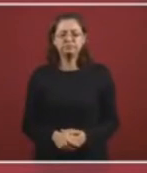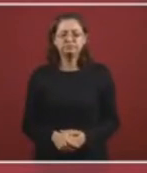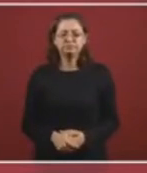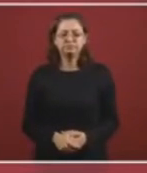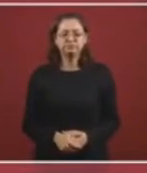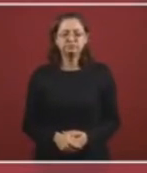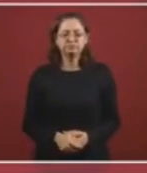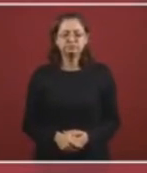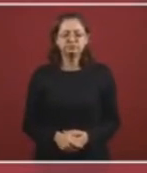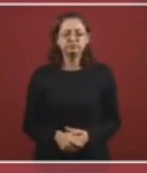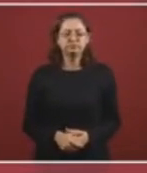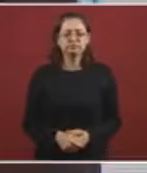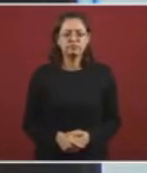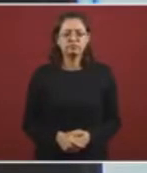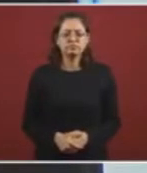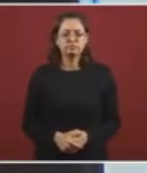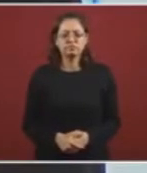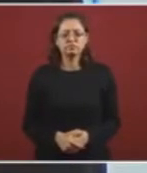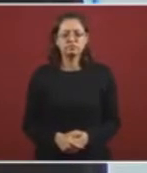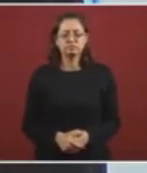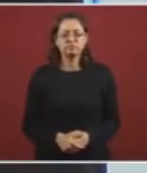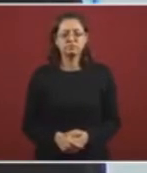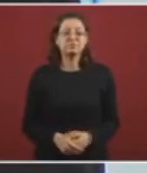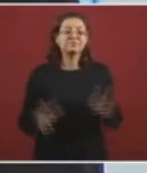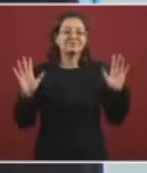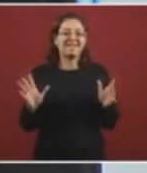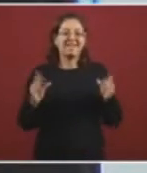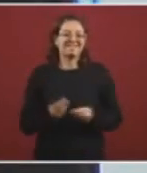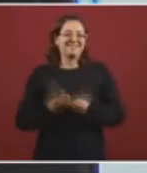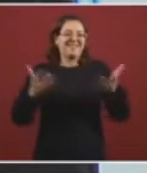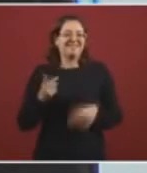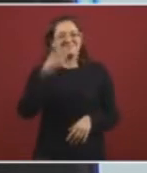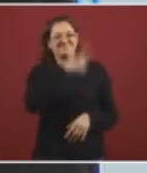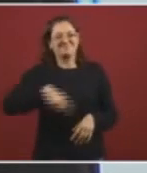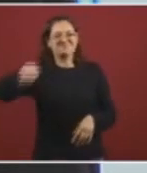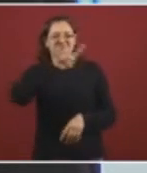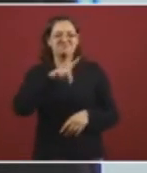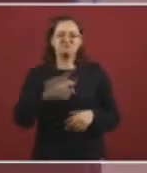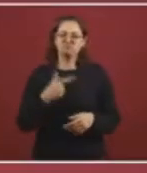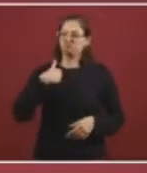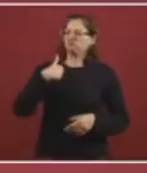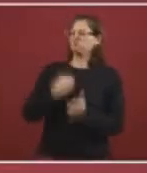cualquiera puede presumir de valiente.